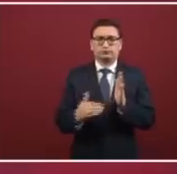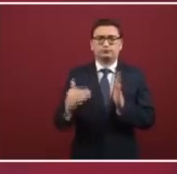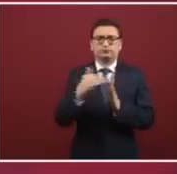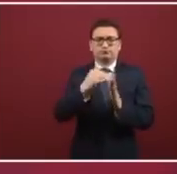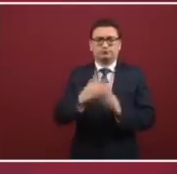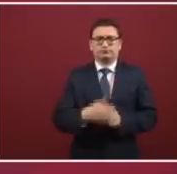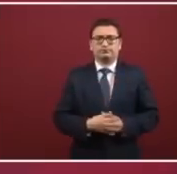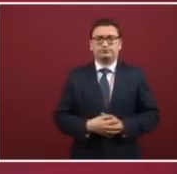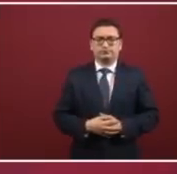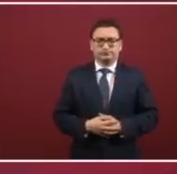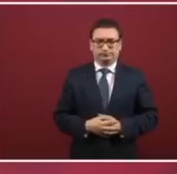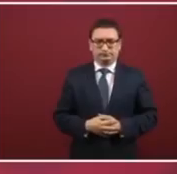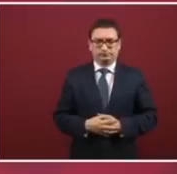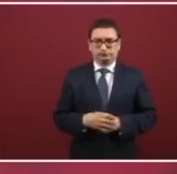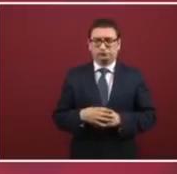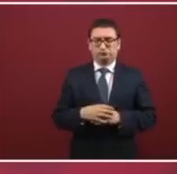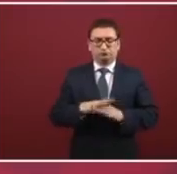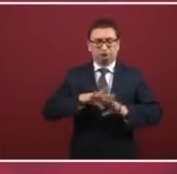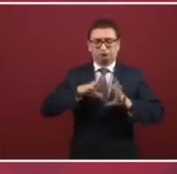1,400,000,000,000 hasta ahora.